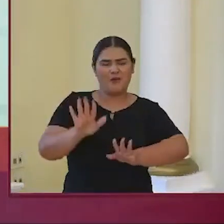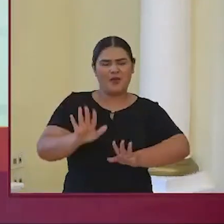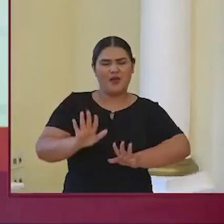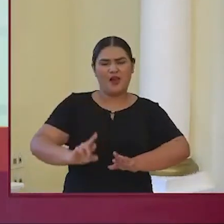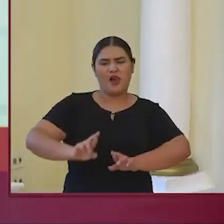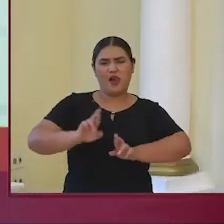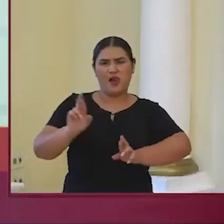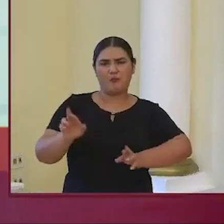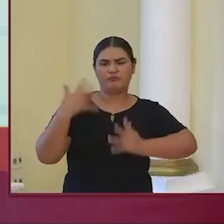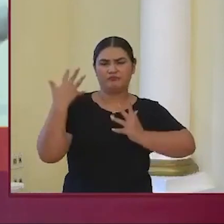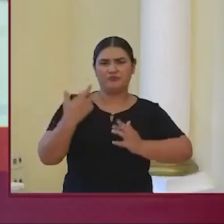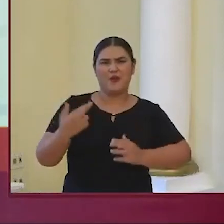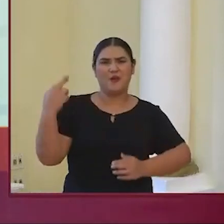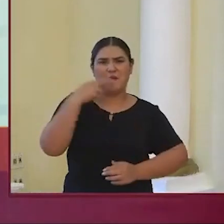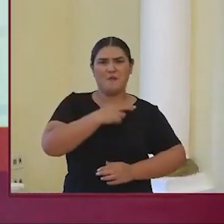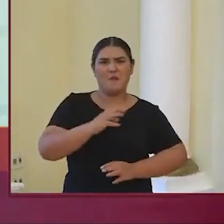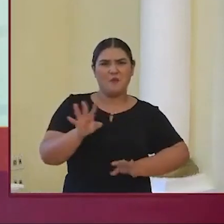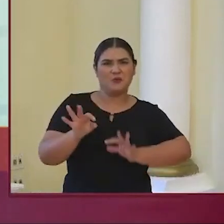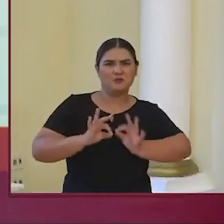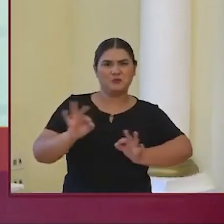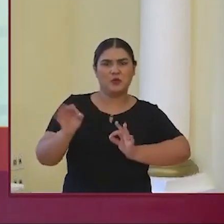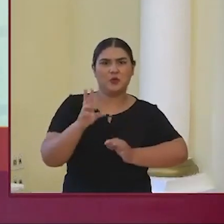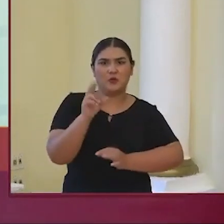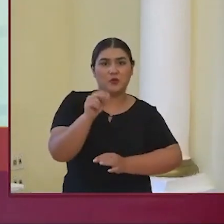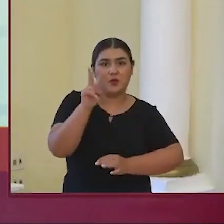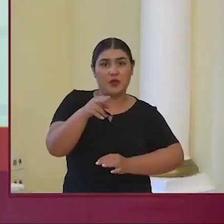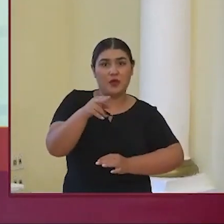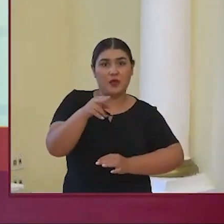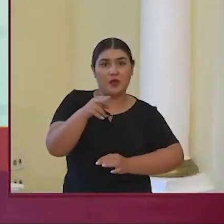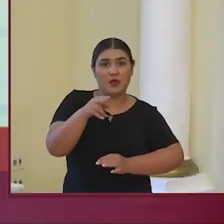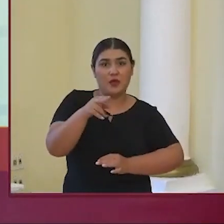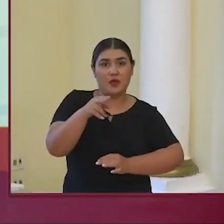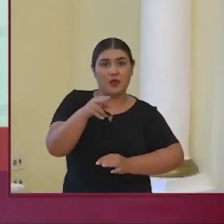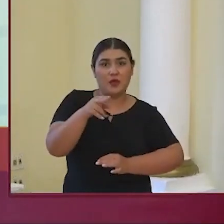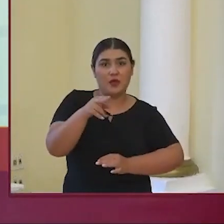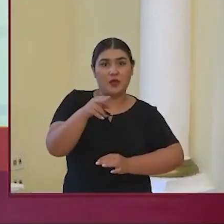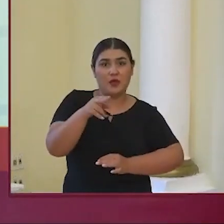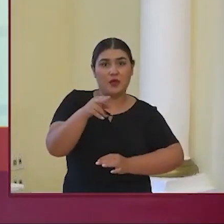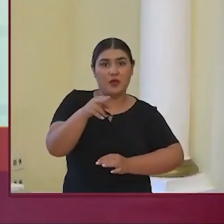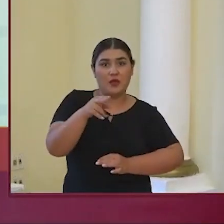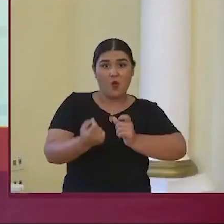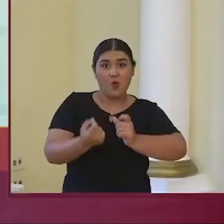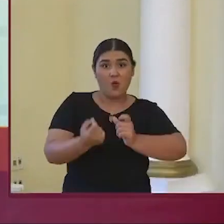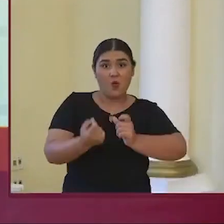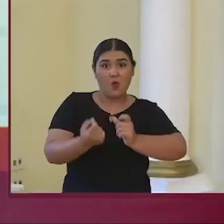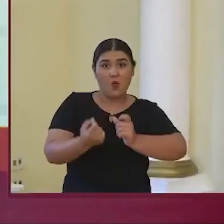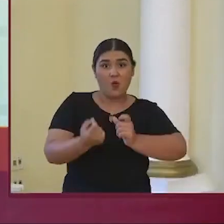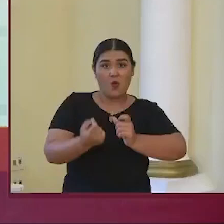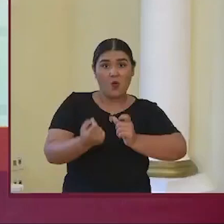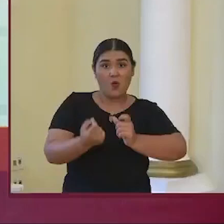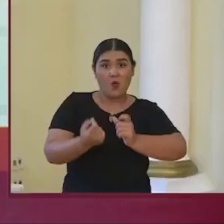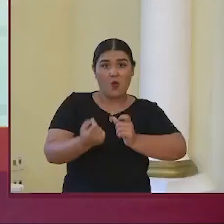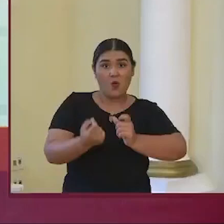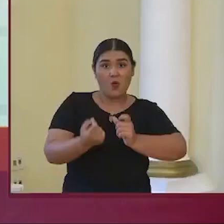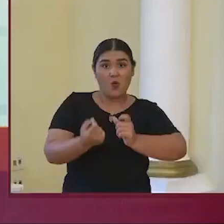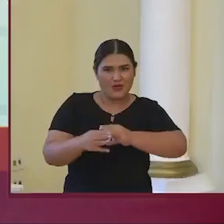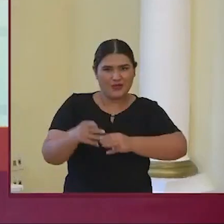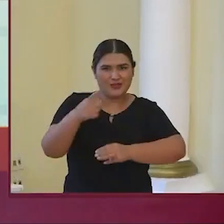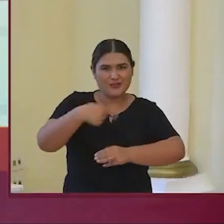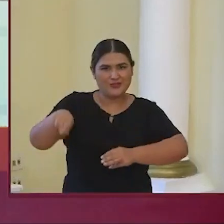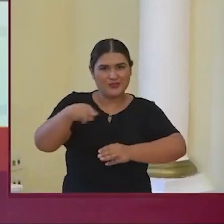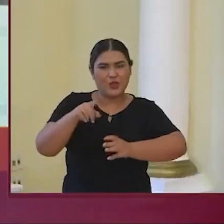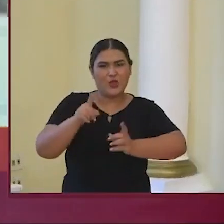a granel, como sucede con algunos minerales que pasan por el puerto de Guaymas.